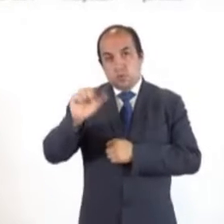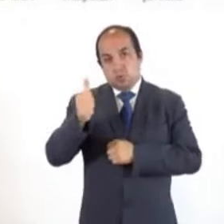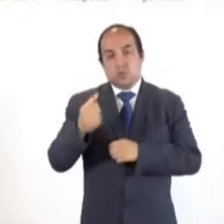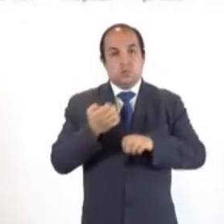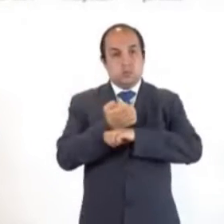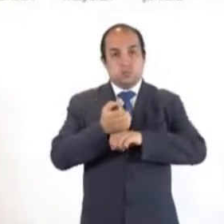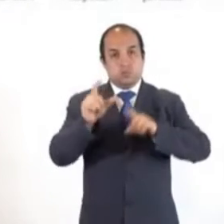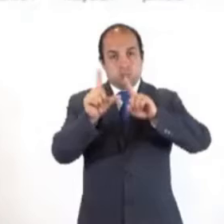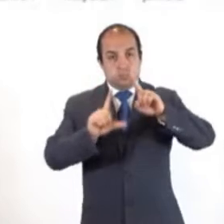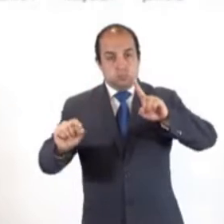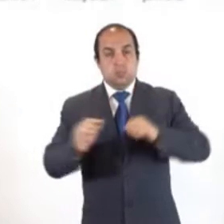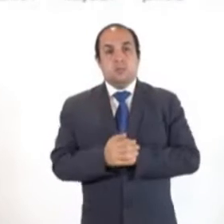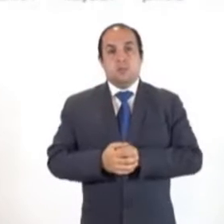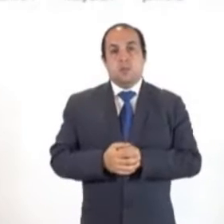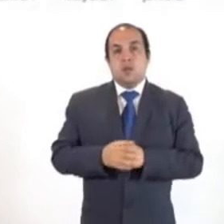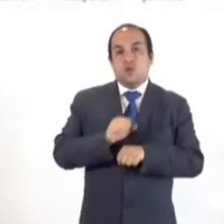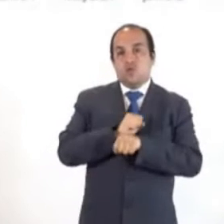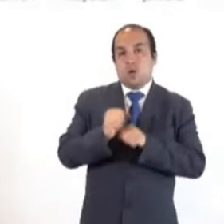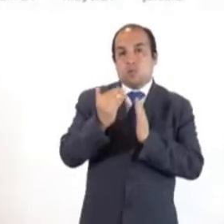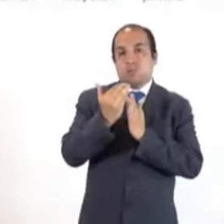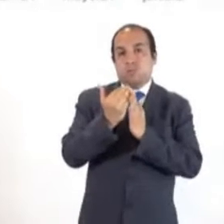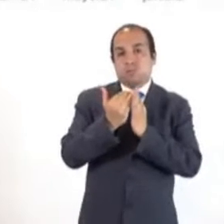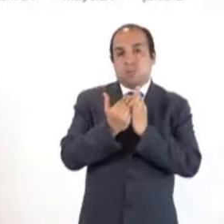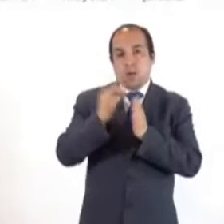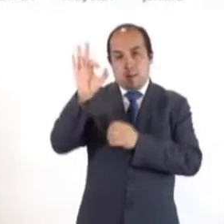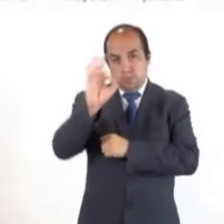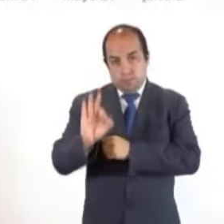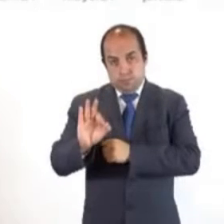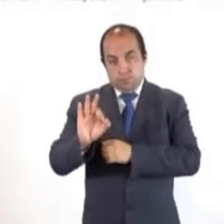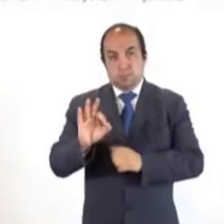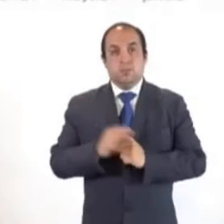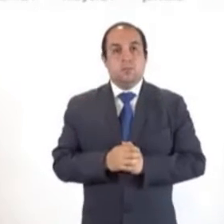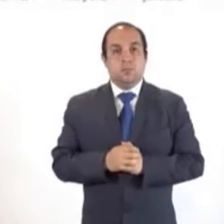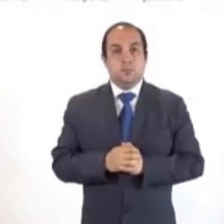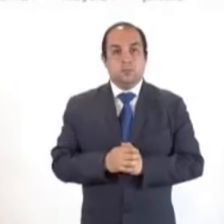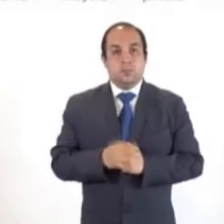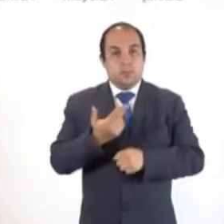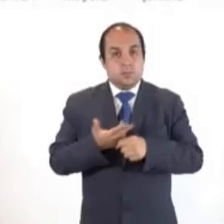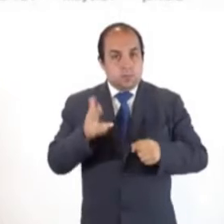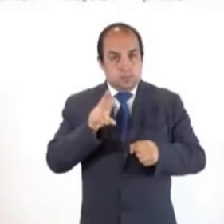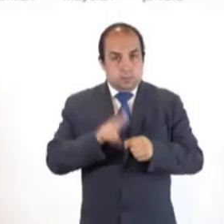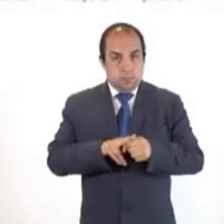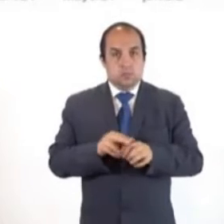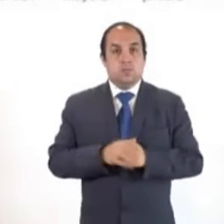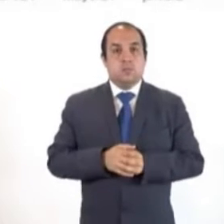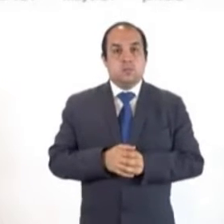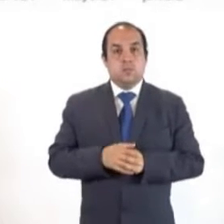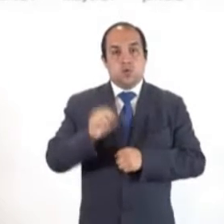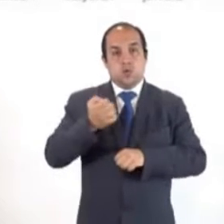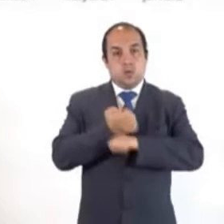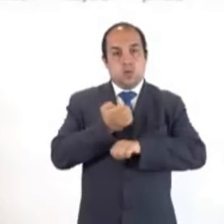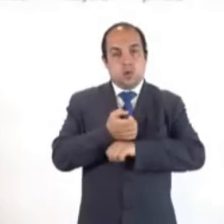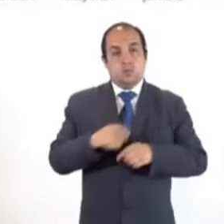entidades federativas. Entonces, ligera reducción en el porcentaje de hospitalizados que son de otras entidades